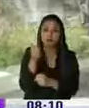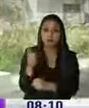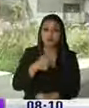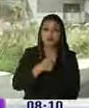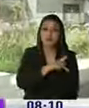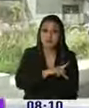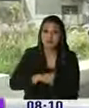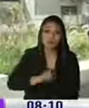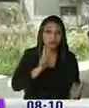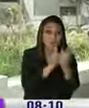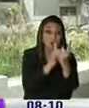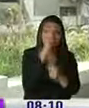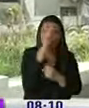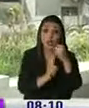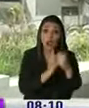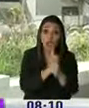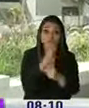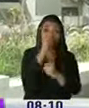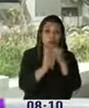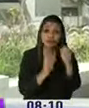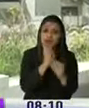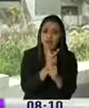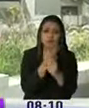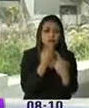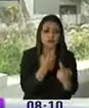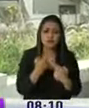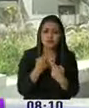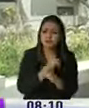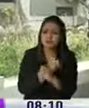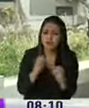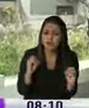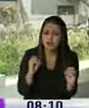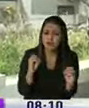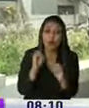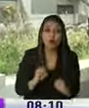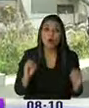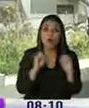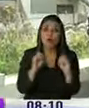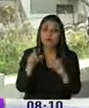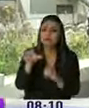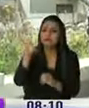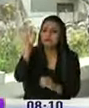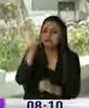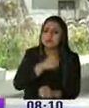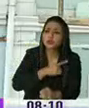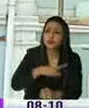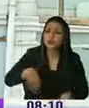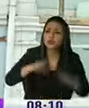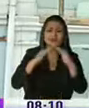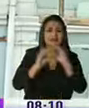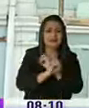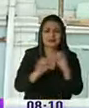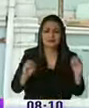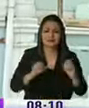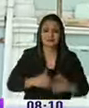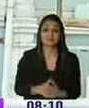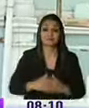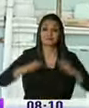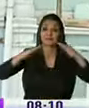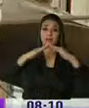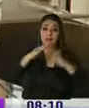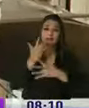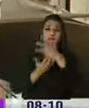estuve. Mire, no, en un año, en 2 años no hemos tenido respuestas. Además, en alguno de los casos ni siquiera se ubica a los propietarios de las viviendas. Al tratarse de una vivienda